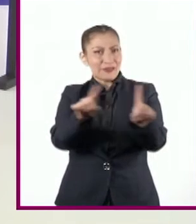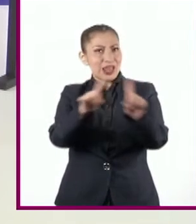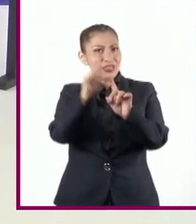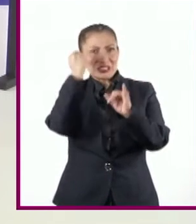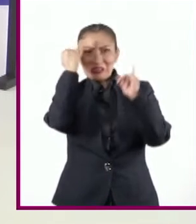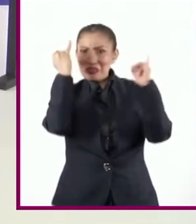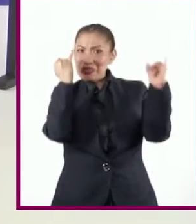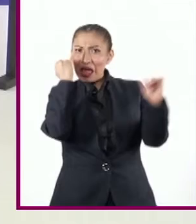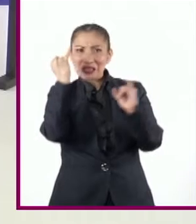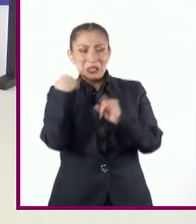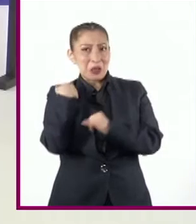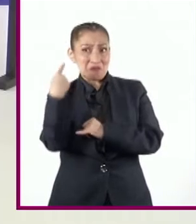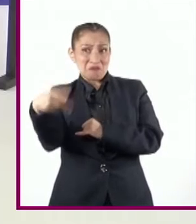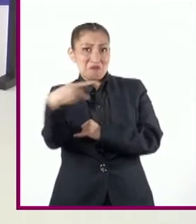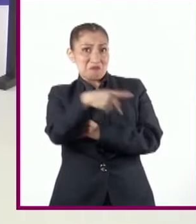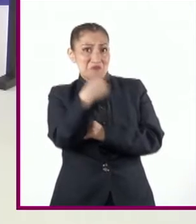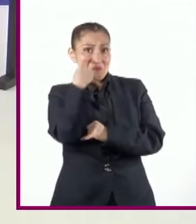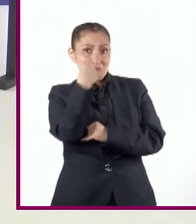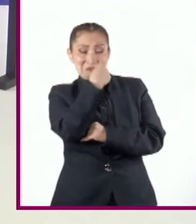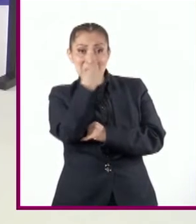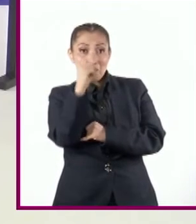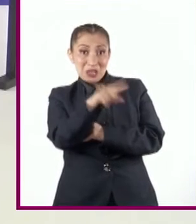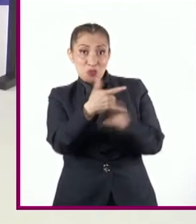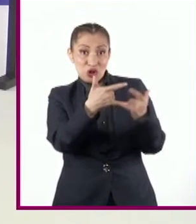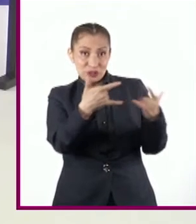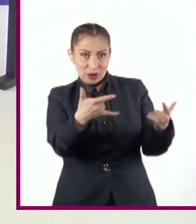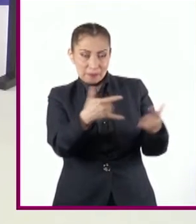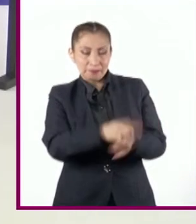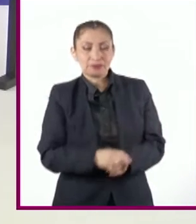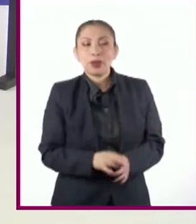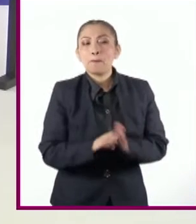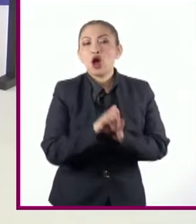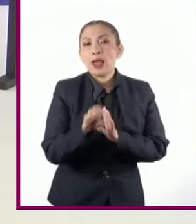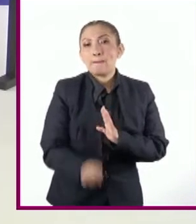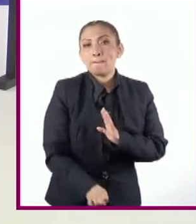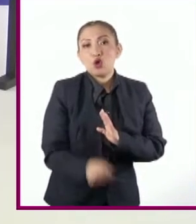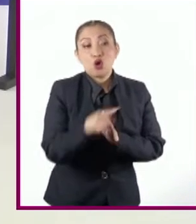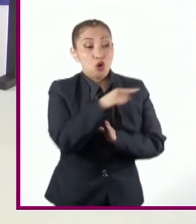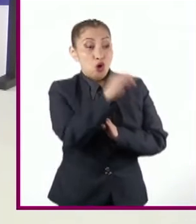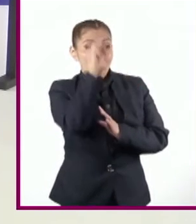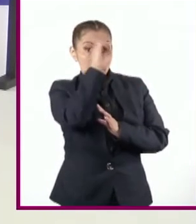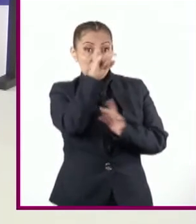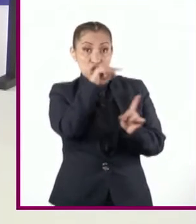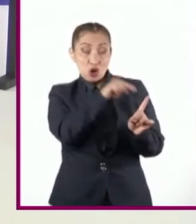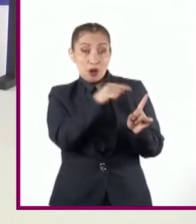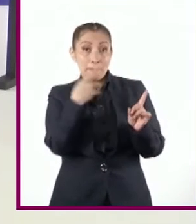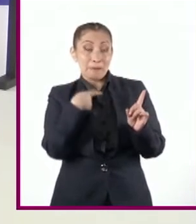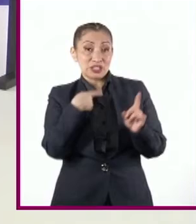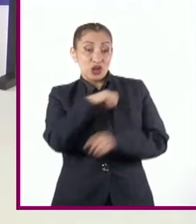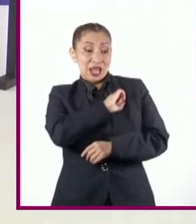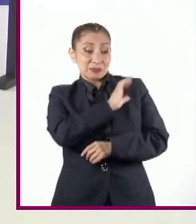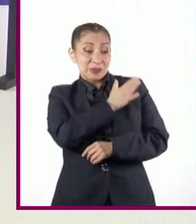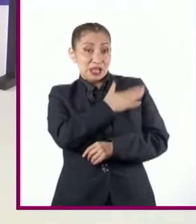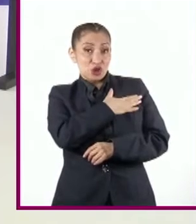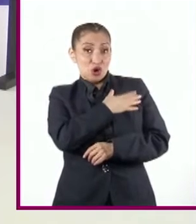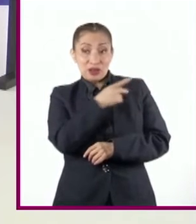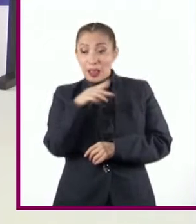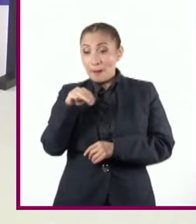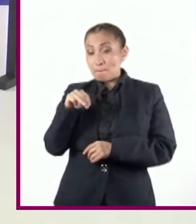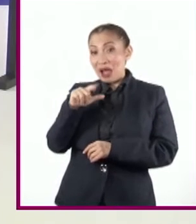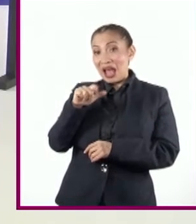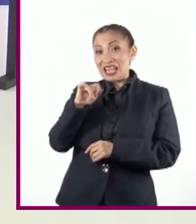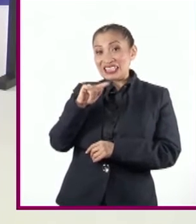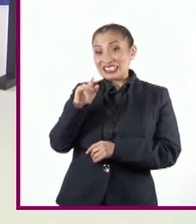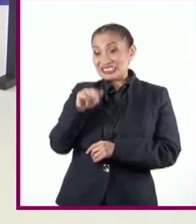e interpretaciones de un mismo hecho. Por ejemplo, no es lo mismo la opinión que un autor español tiene de